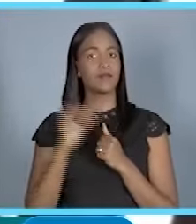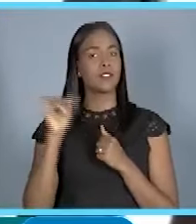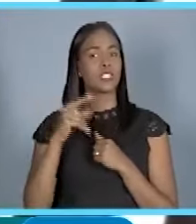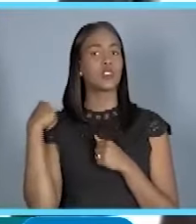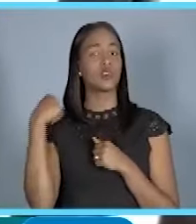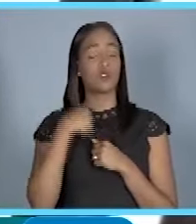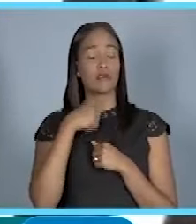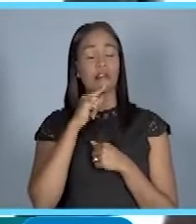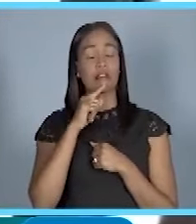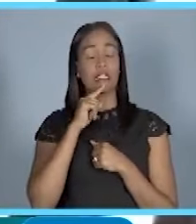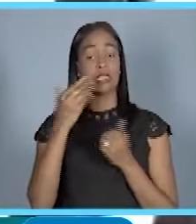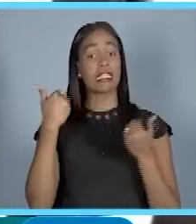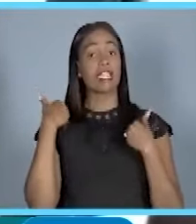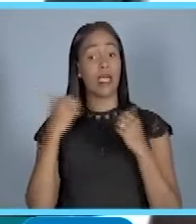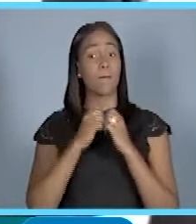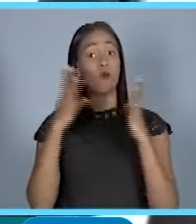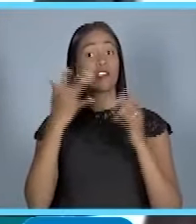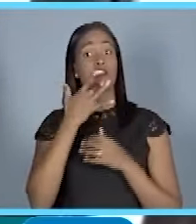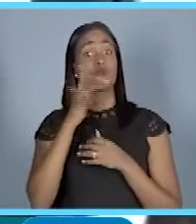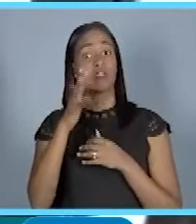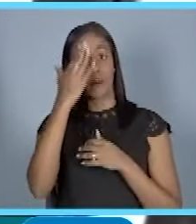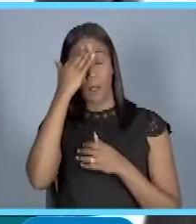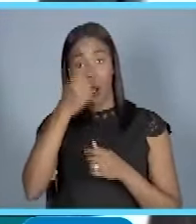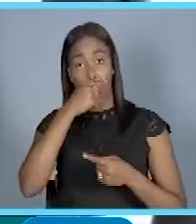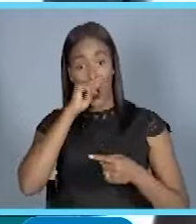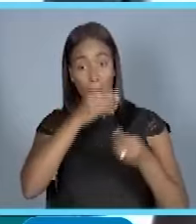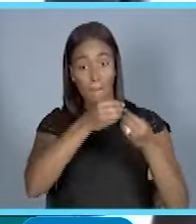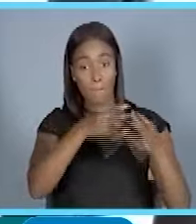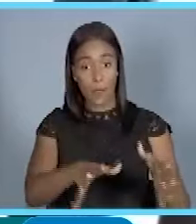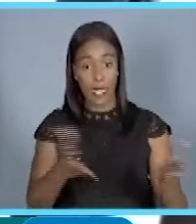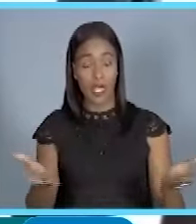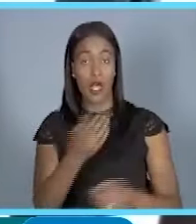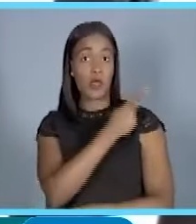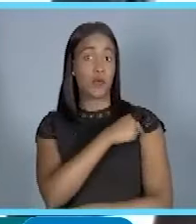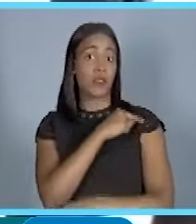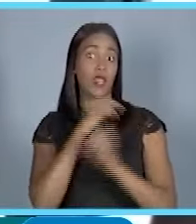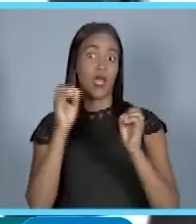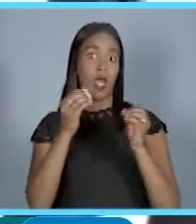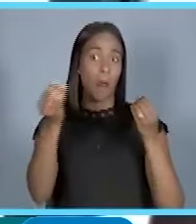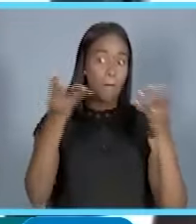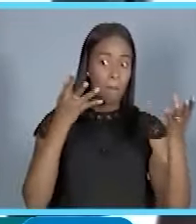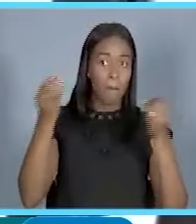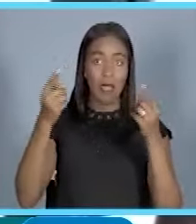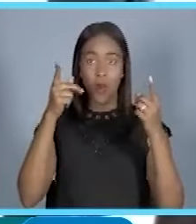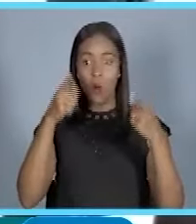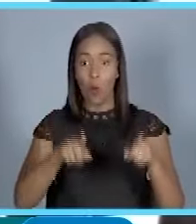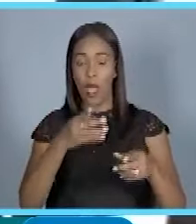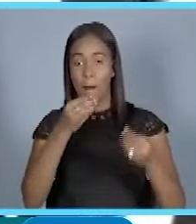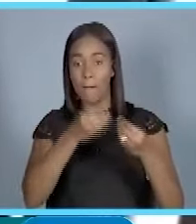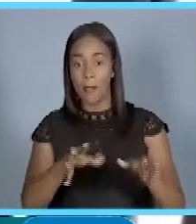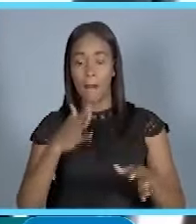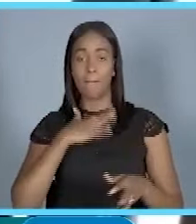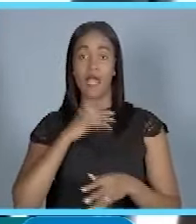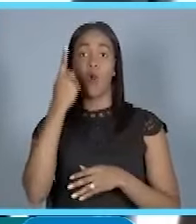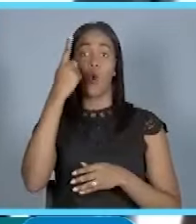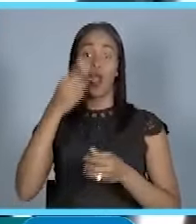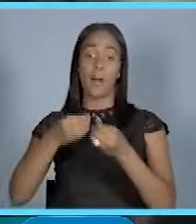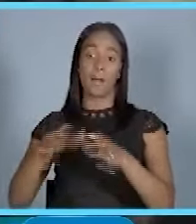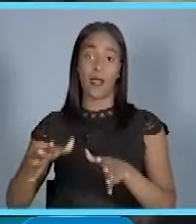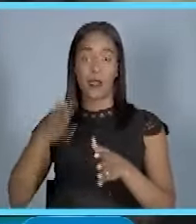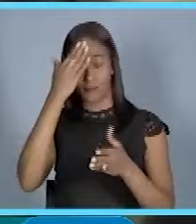somos dichosos y somos bienaventurados porque los niños no se pelean en el hospital. Toda la gente me ha dicho que no aparece, que la mía fue la única que apareció porque fue un milagro